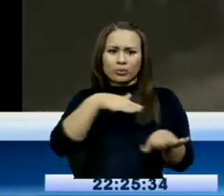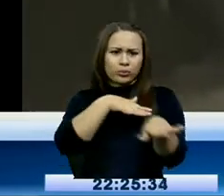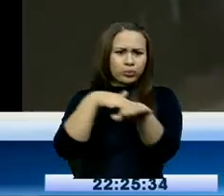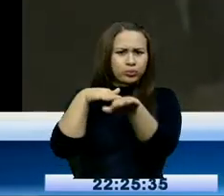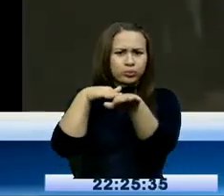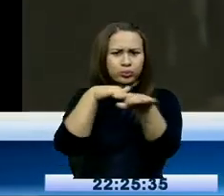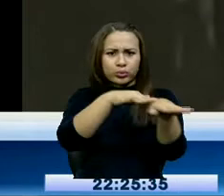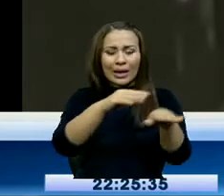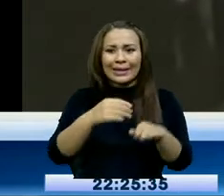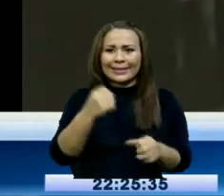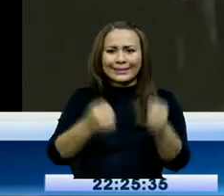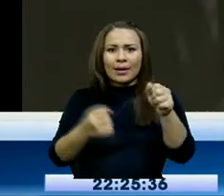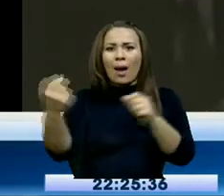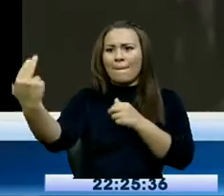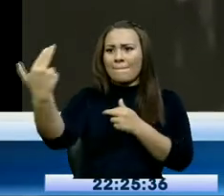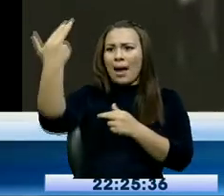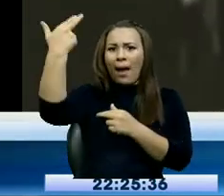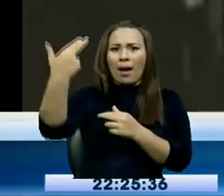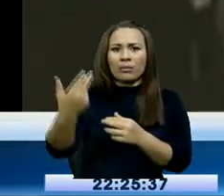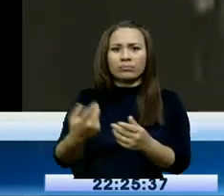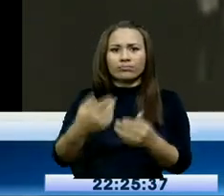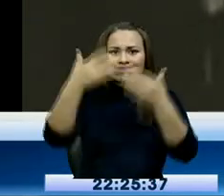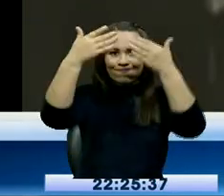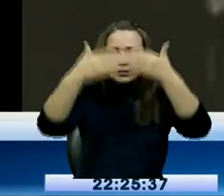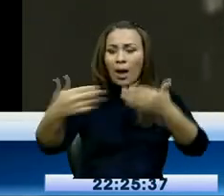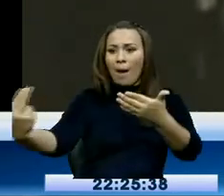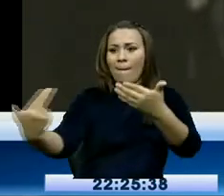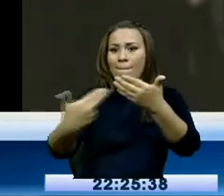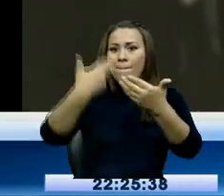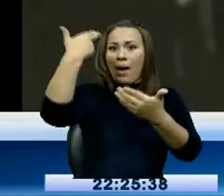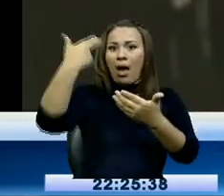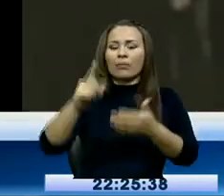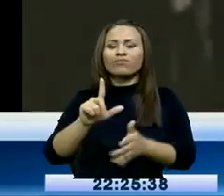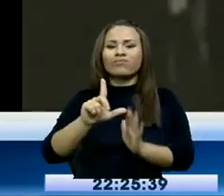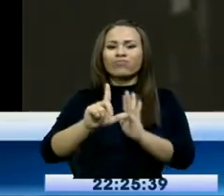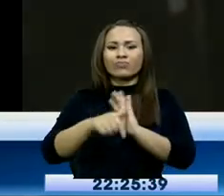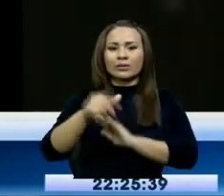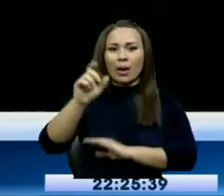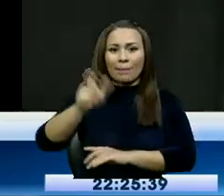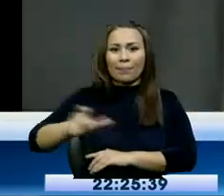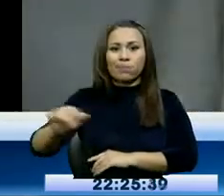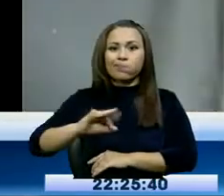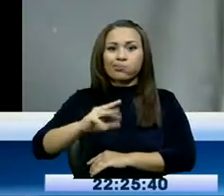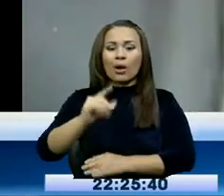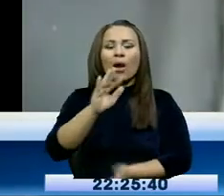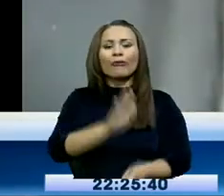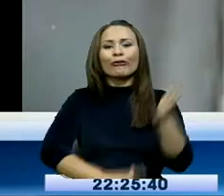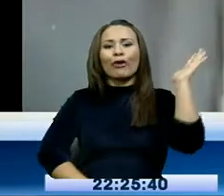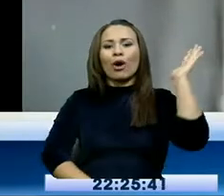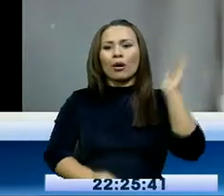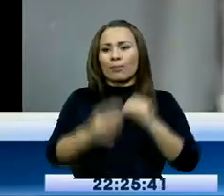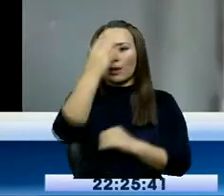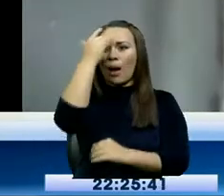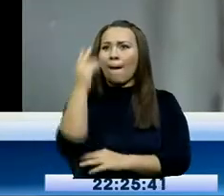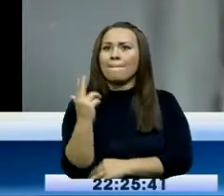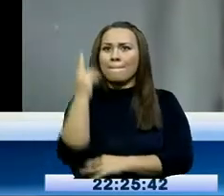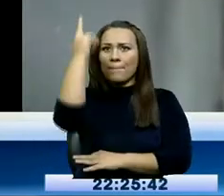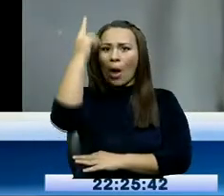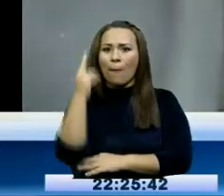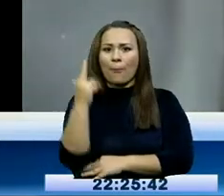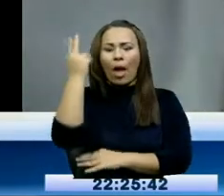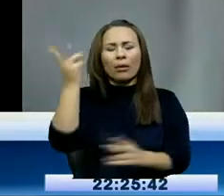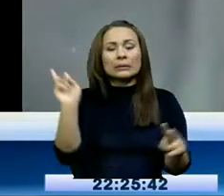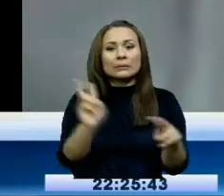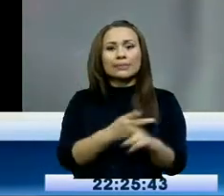persigue y le dan un balazo en el parabrisas. De esa forma, huyeron. Estaban armados, por eso hasta lanzaron balas.